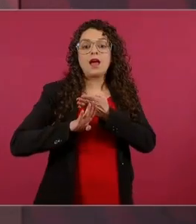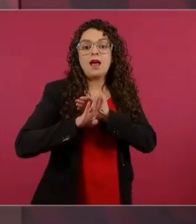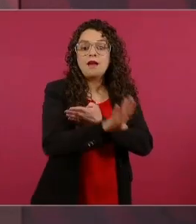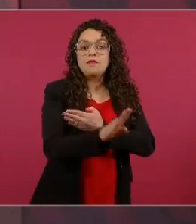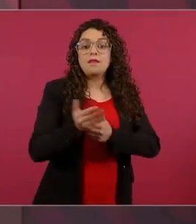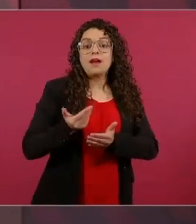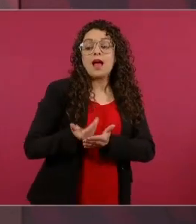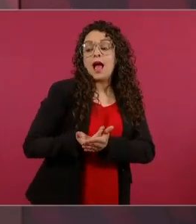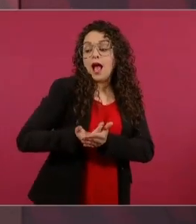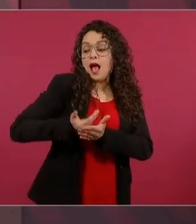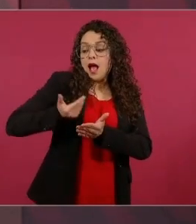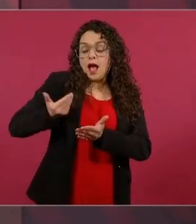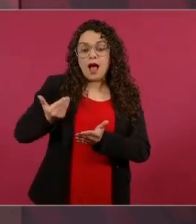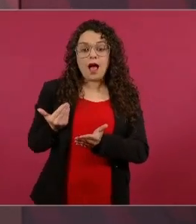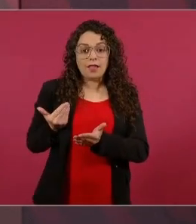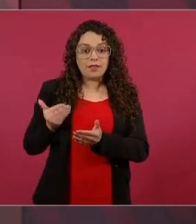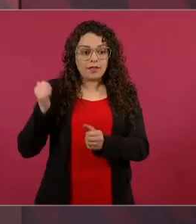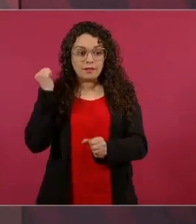prevenir